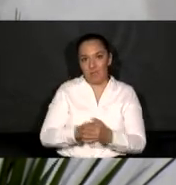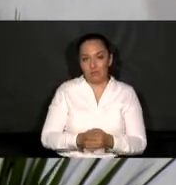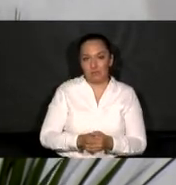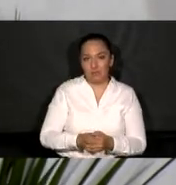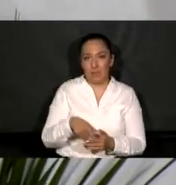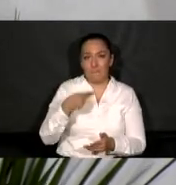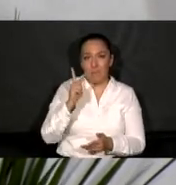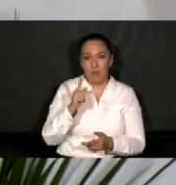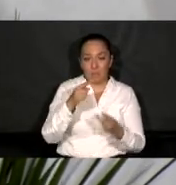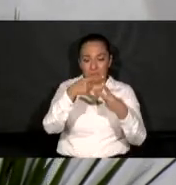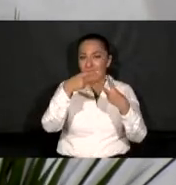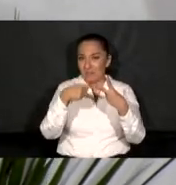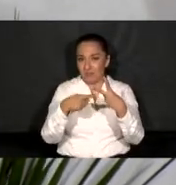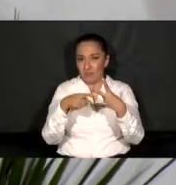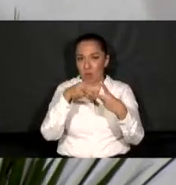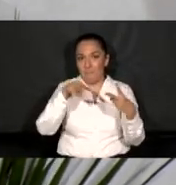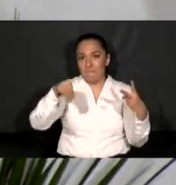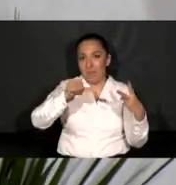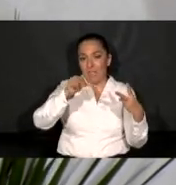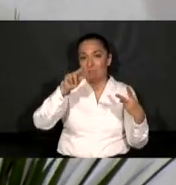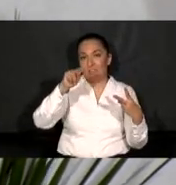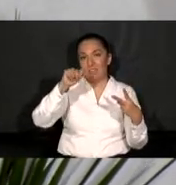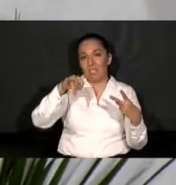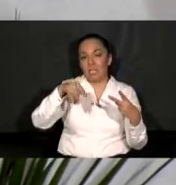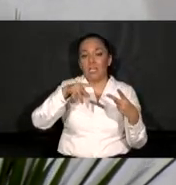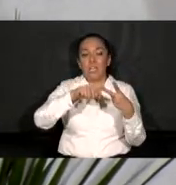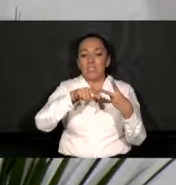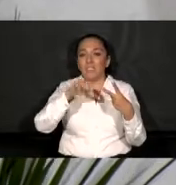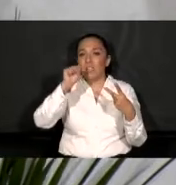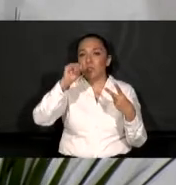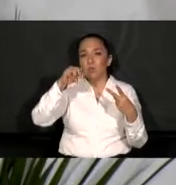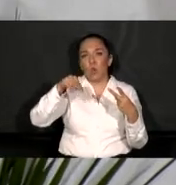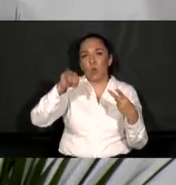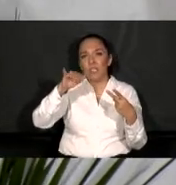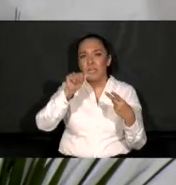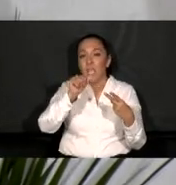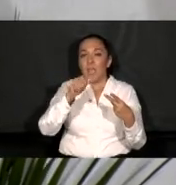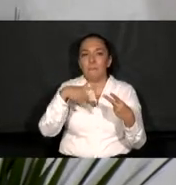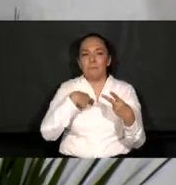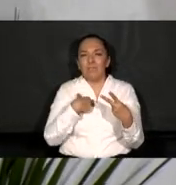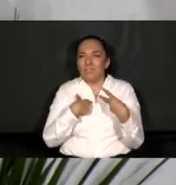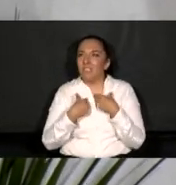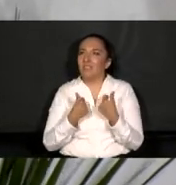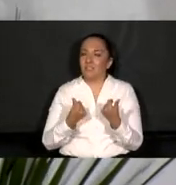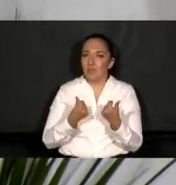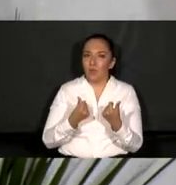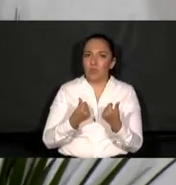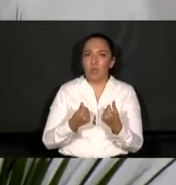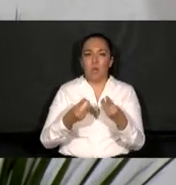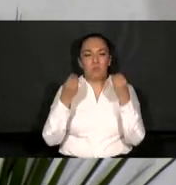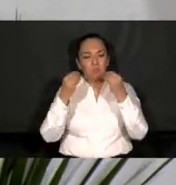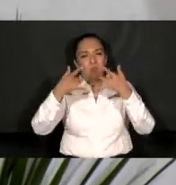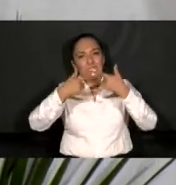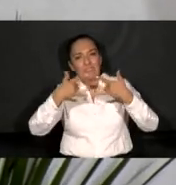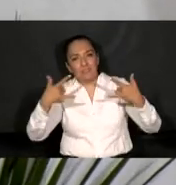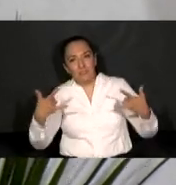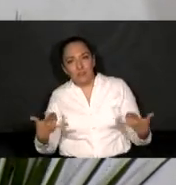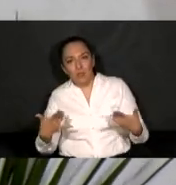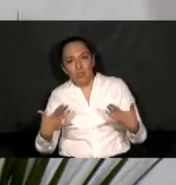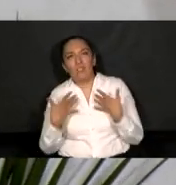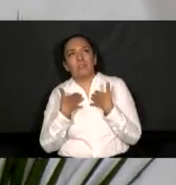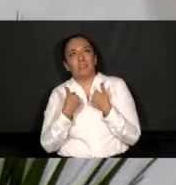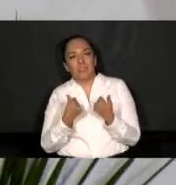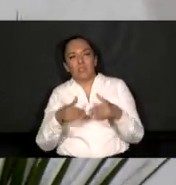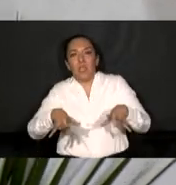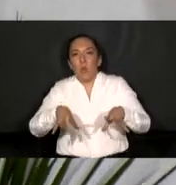Tanto Martín y Sonia dejaron en una servidora y muchas historias de vidas más en todo el